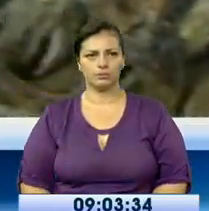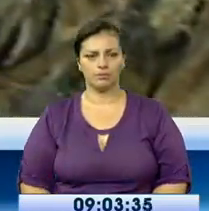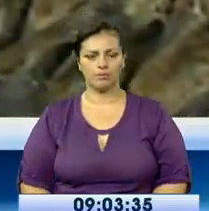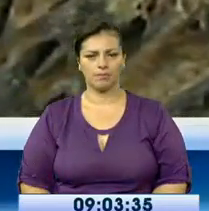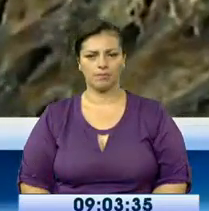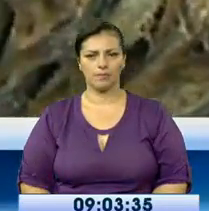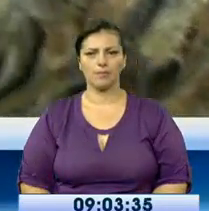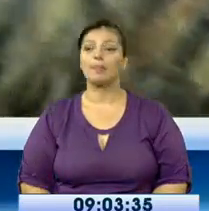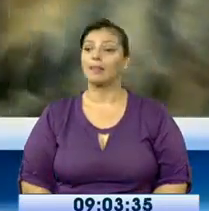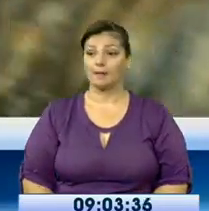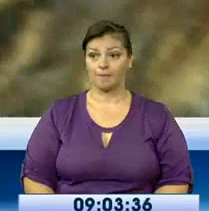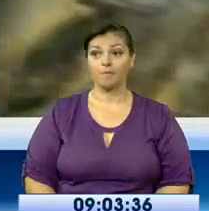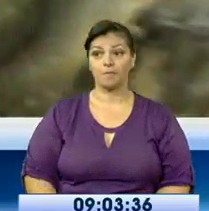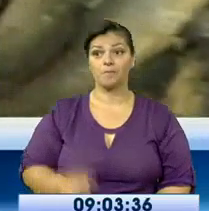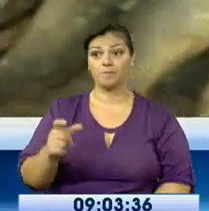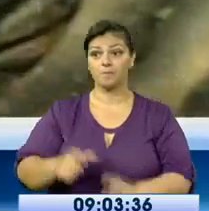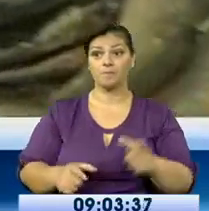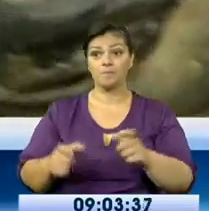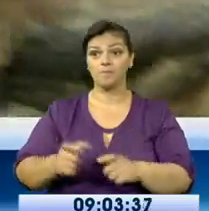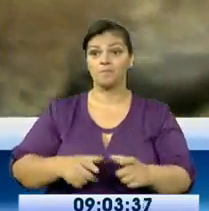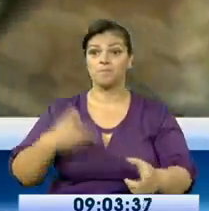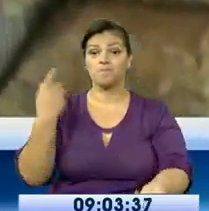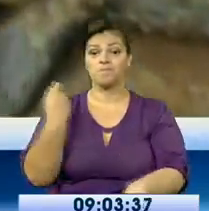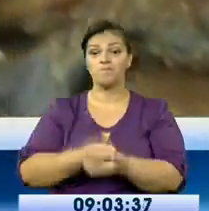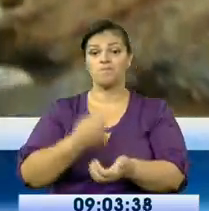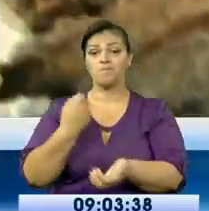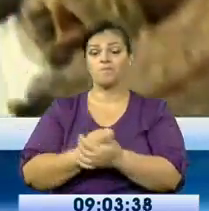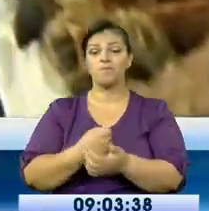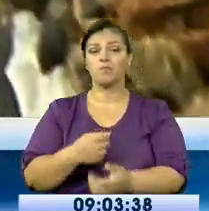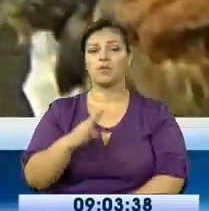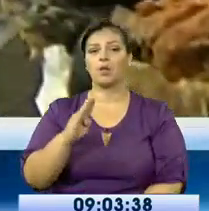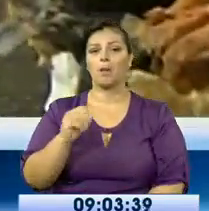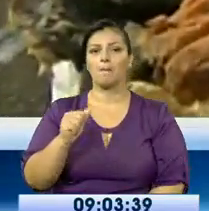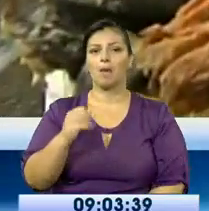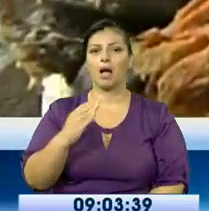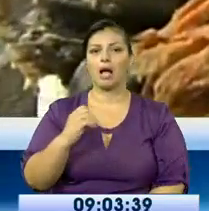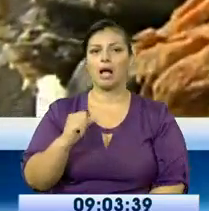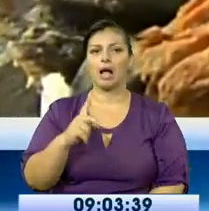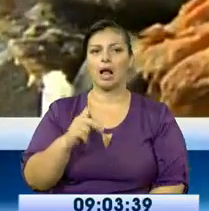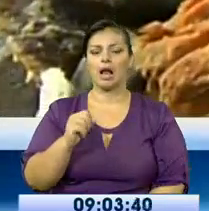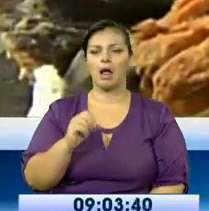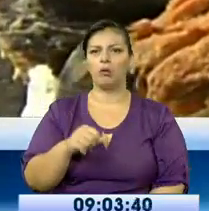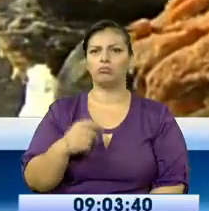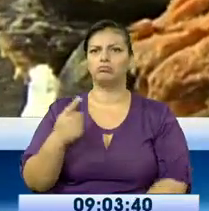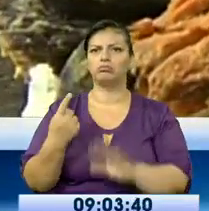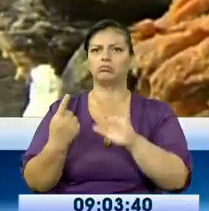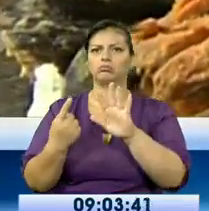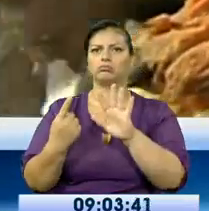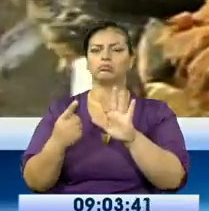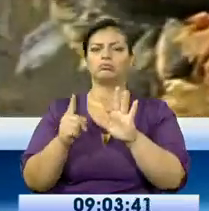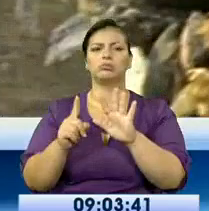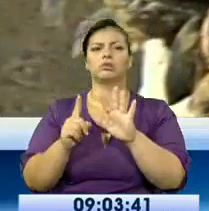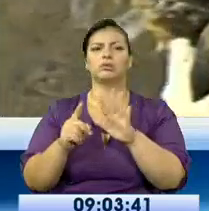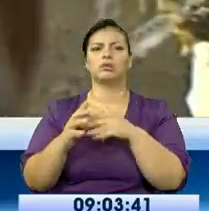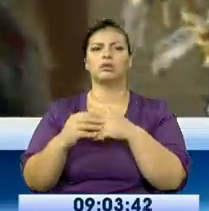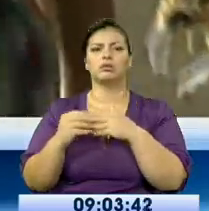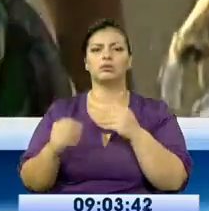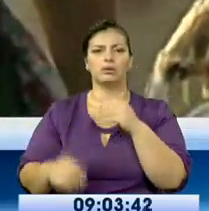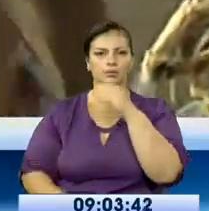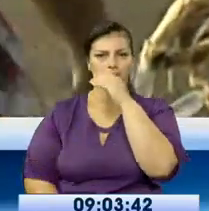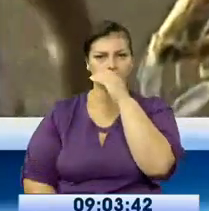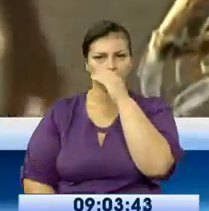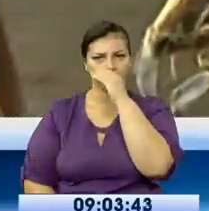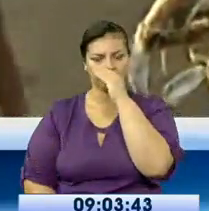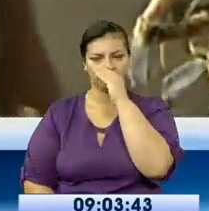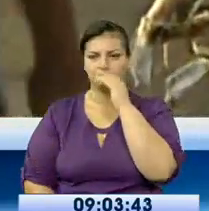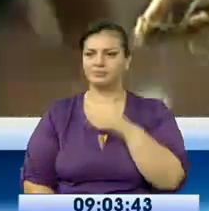más bacalao en serio es el precio Sí y el precio es $ lo mismo módico que se puede decir Claro pero